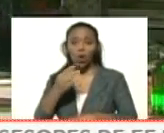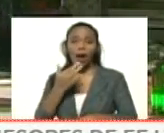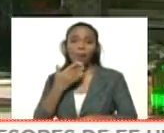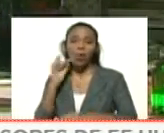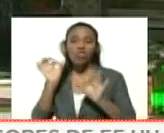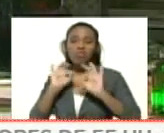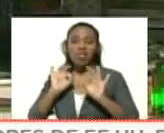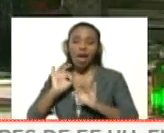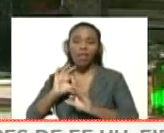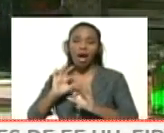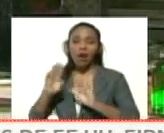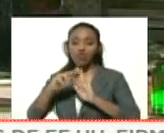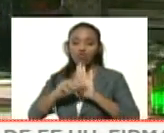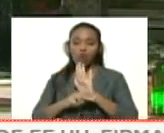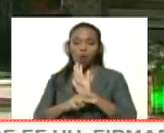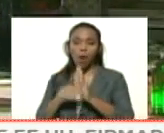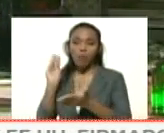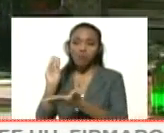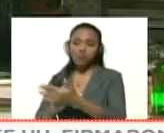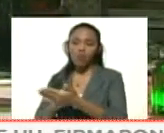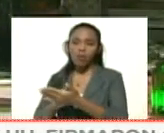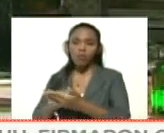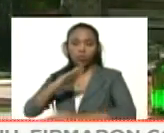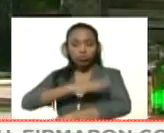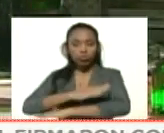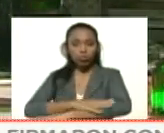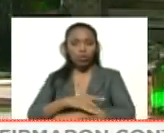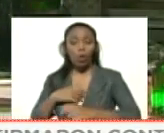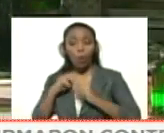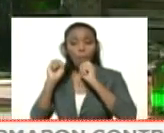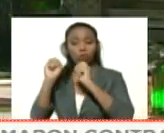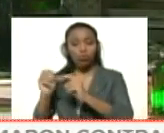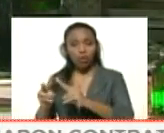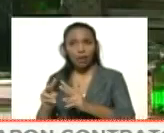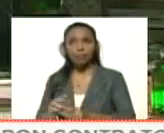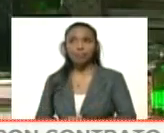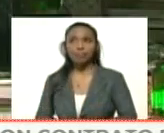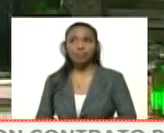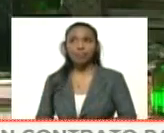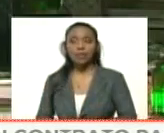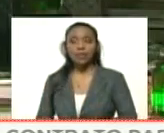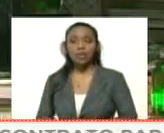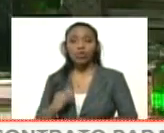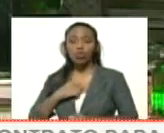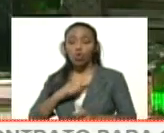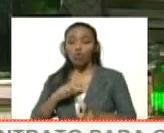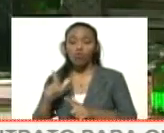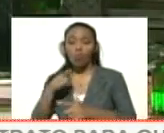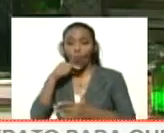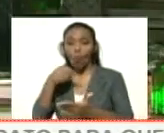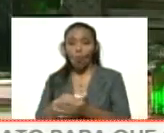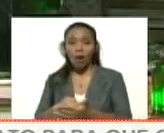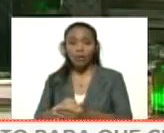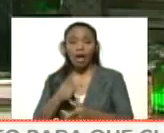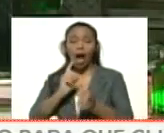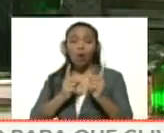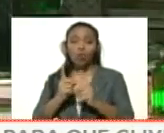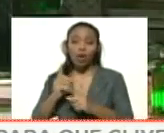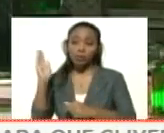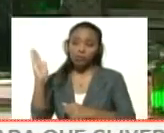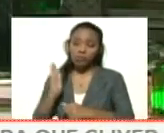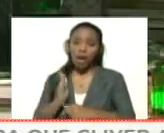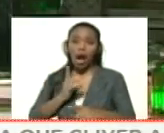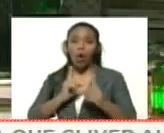tomado las medidas de manera oportuna. Ya mencioné la procedencia de los casos, mencioné